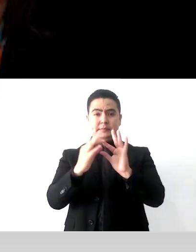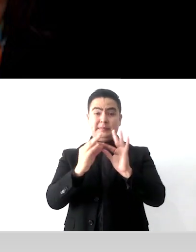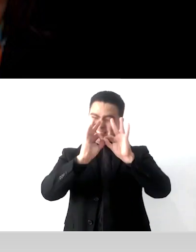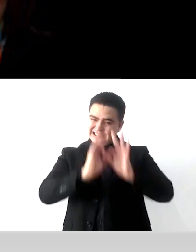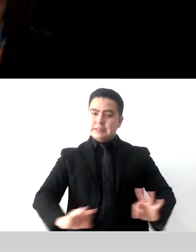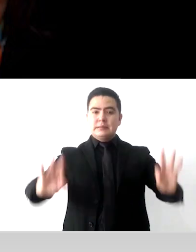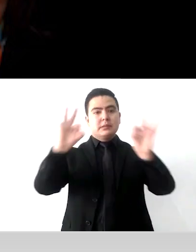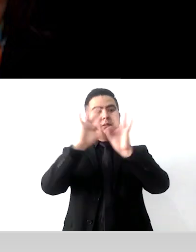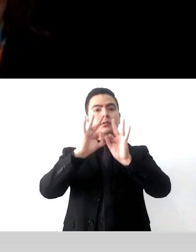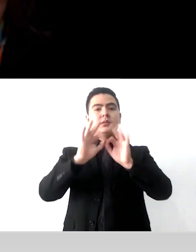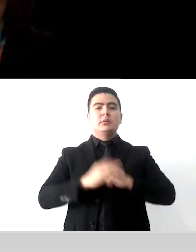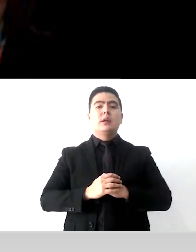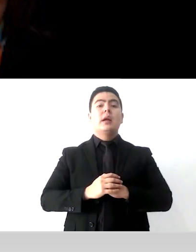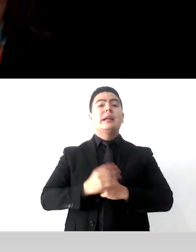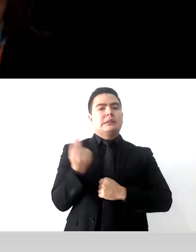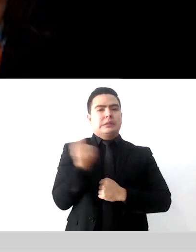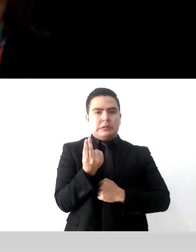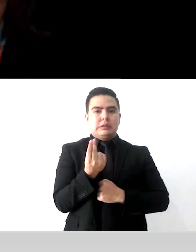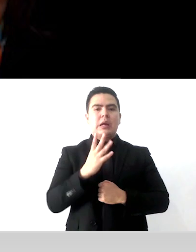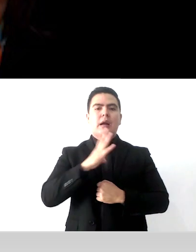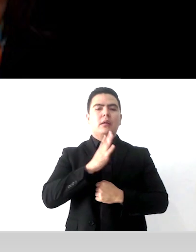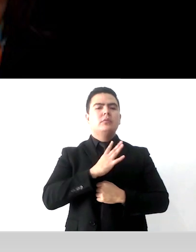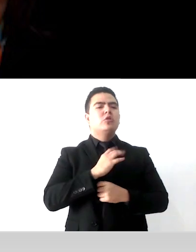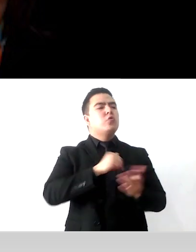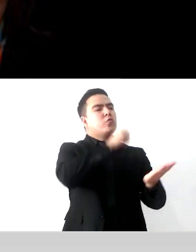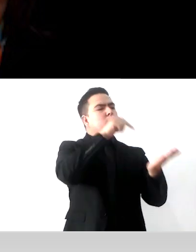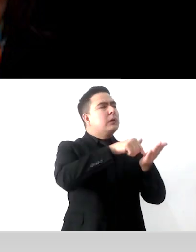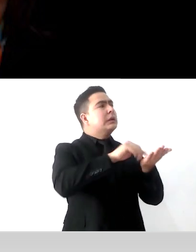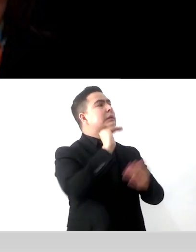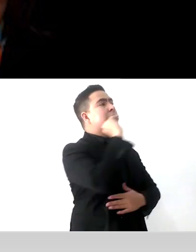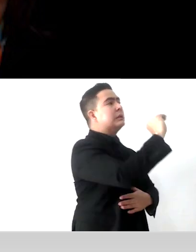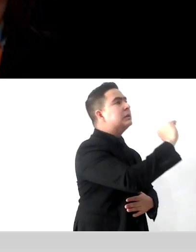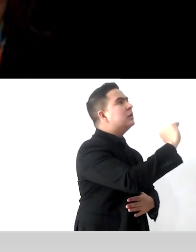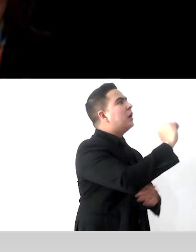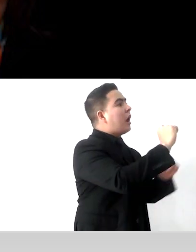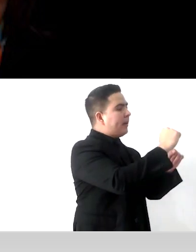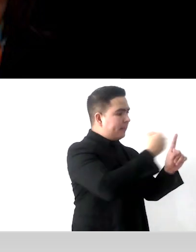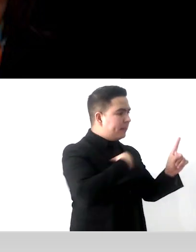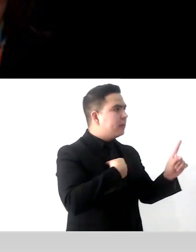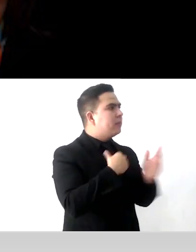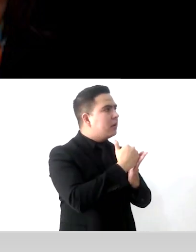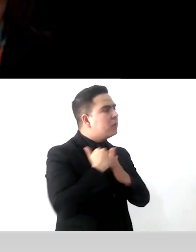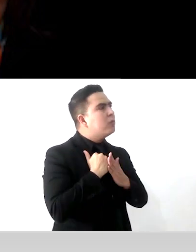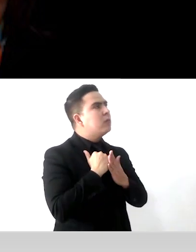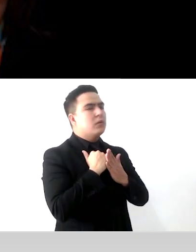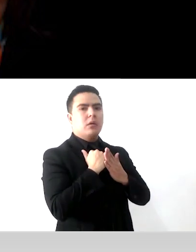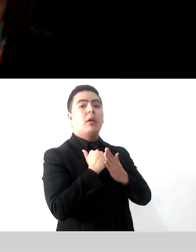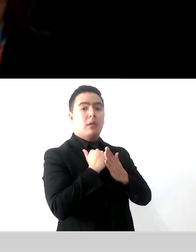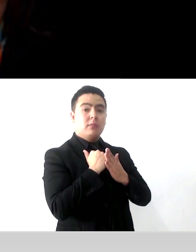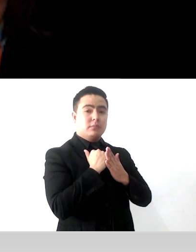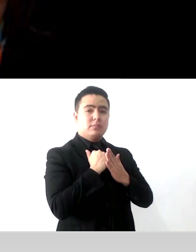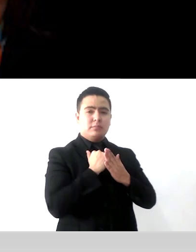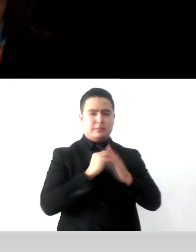haya instancias en donde las mujeres puedan acudir. Por ejemplo, una mujer que es amenazada de muerte en